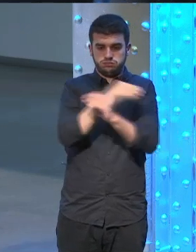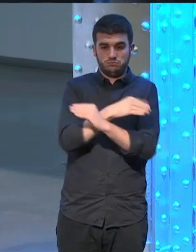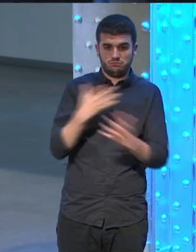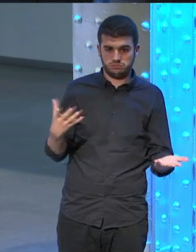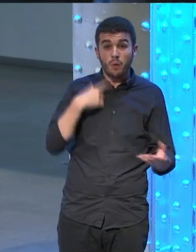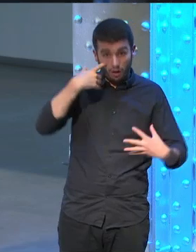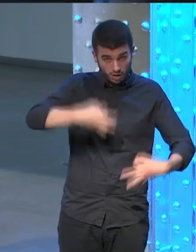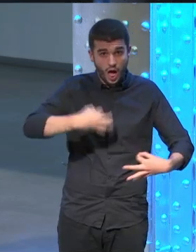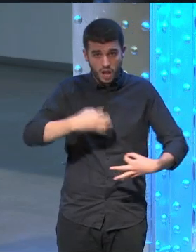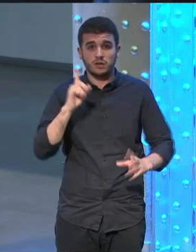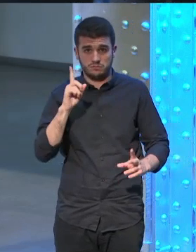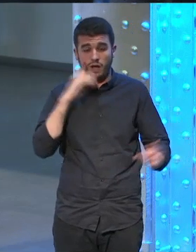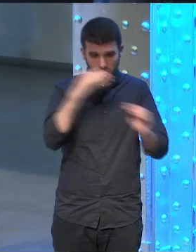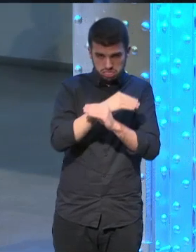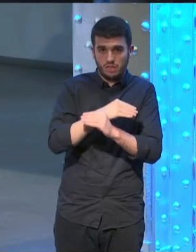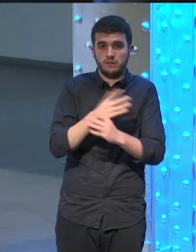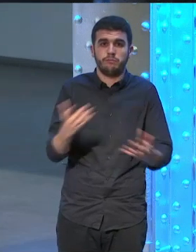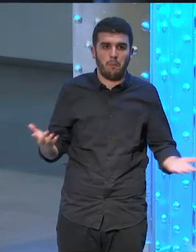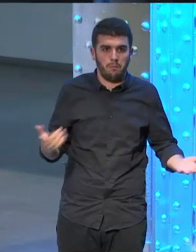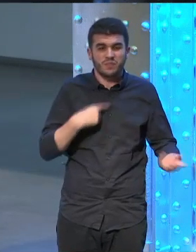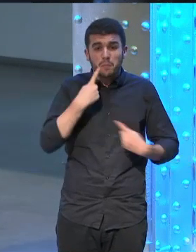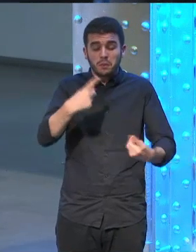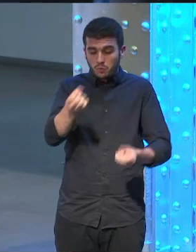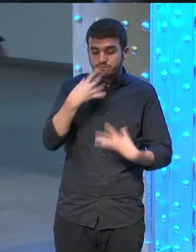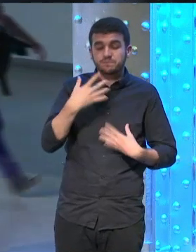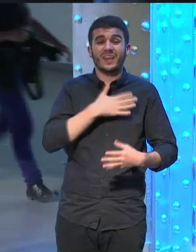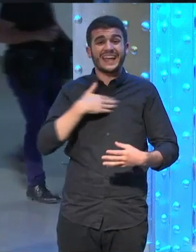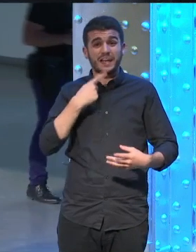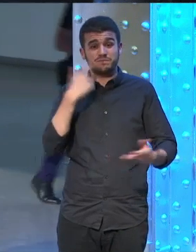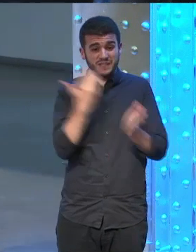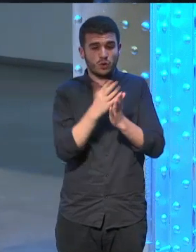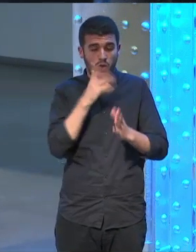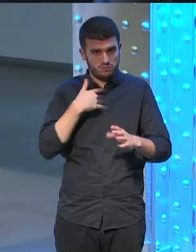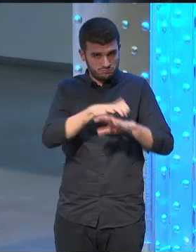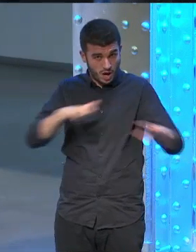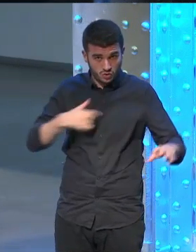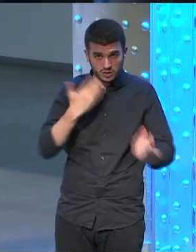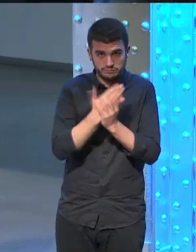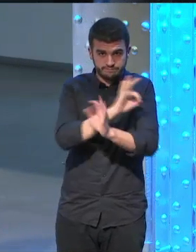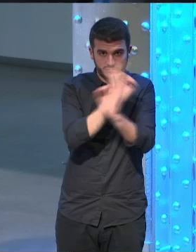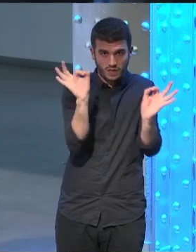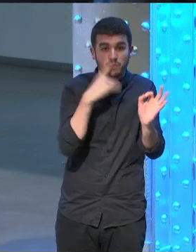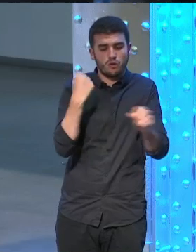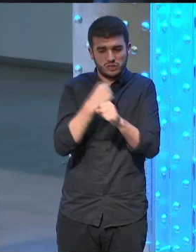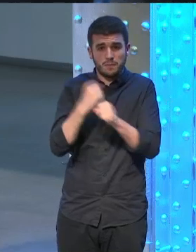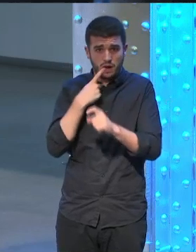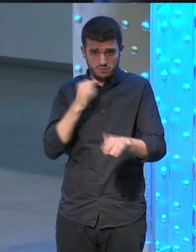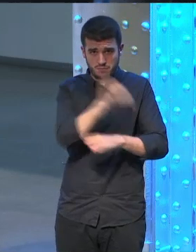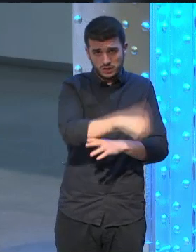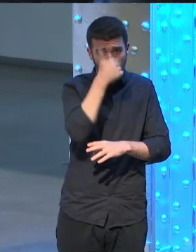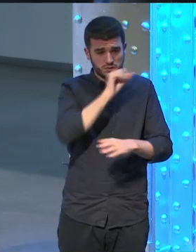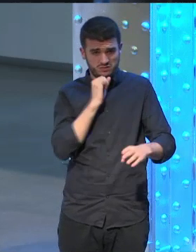real. Lo primero que te dicen es que si quieren estudiar, porque la mayoría no estudian, evidentemente, o que trabajan mucho más que los